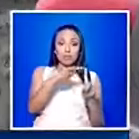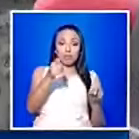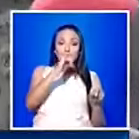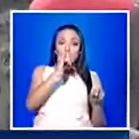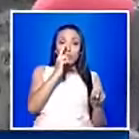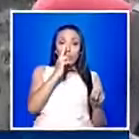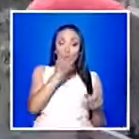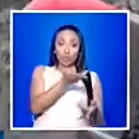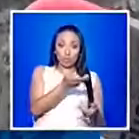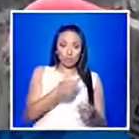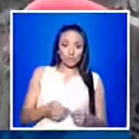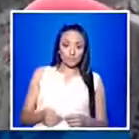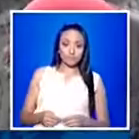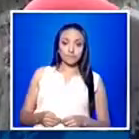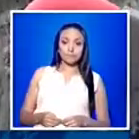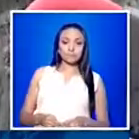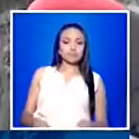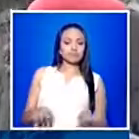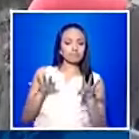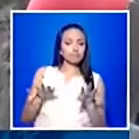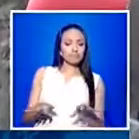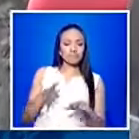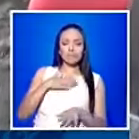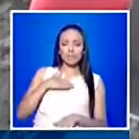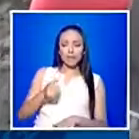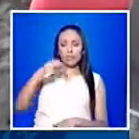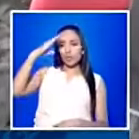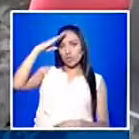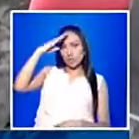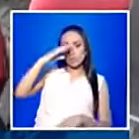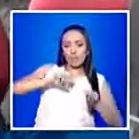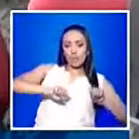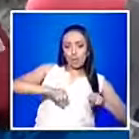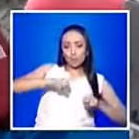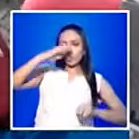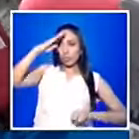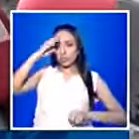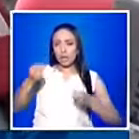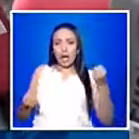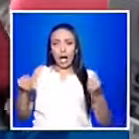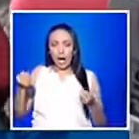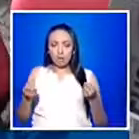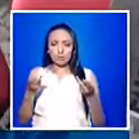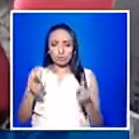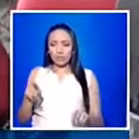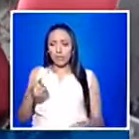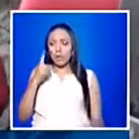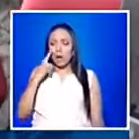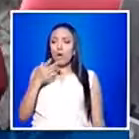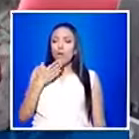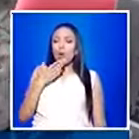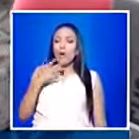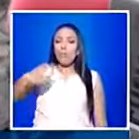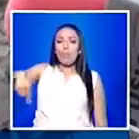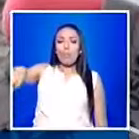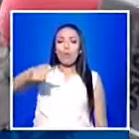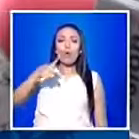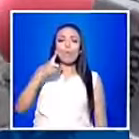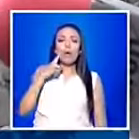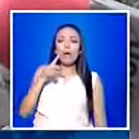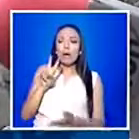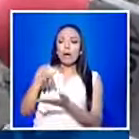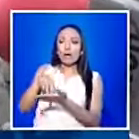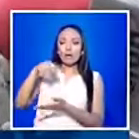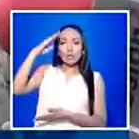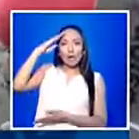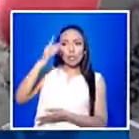Siguen las unidades desplegadas en este punto, tanto unidades motorizadas como unidades móviles, los patrulleros, para justamente generar sobre todo presencia